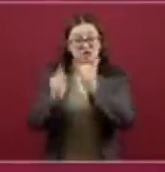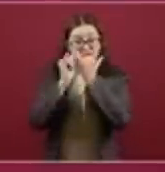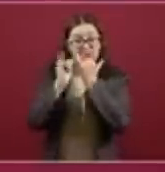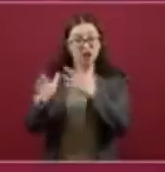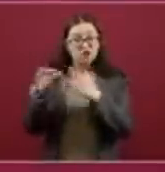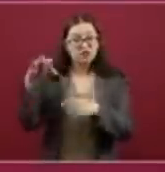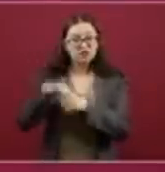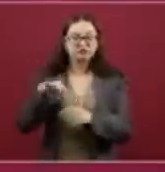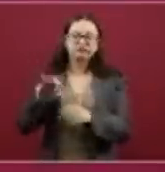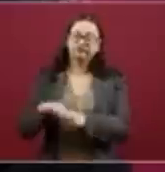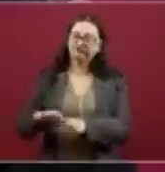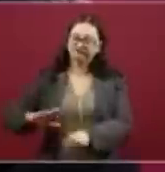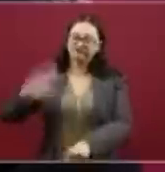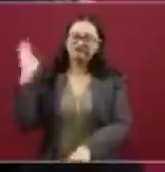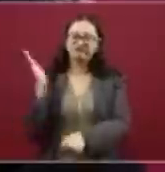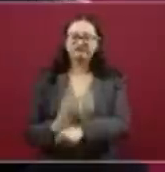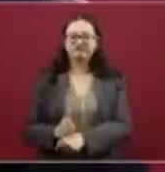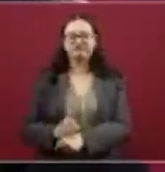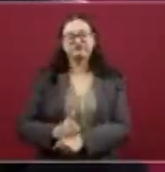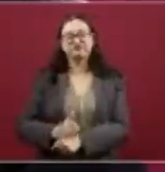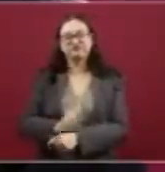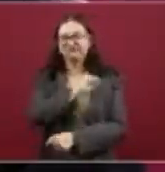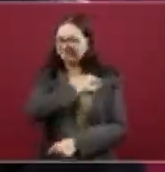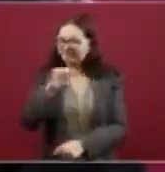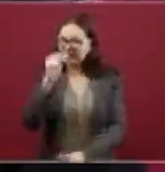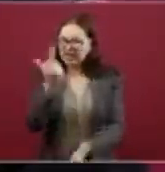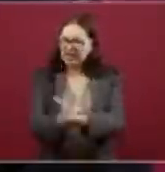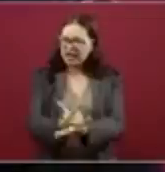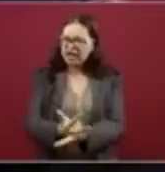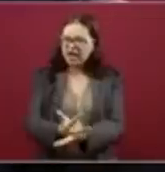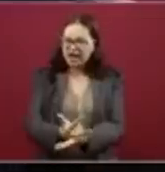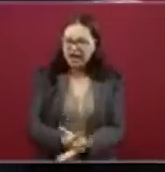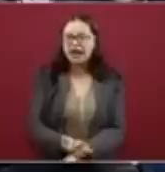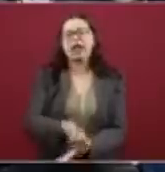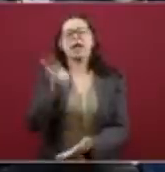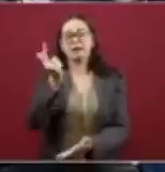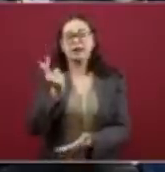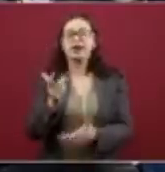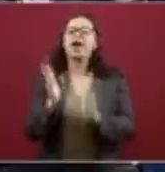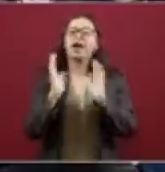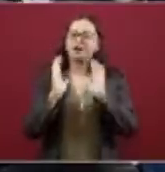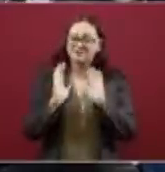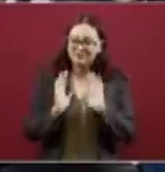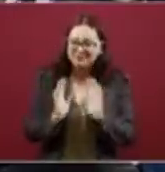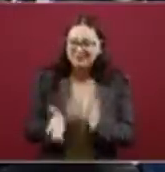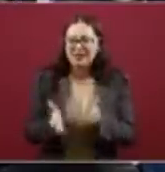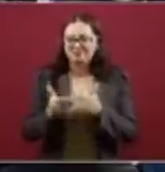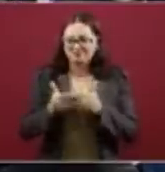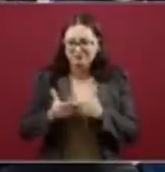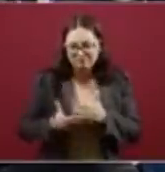electoral. Y ya es delito grave. Y ya existe la